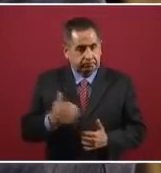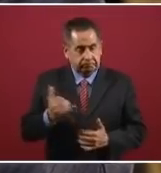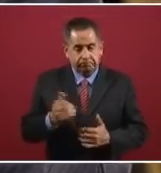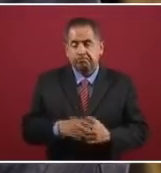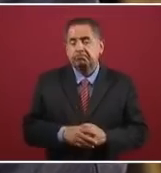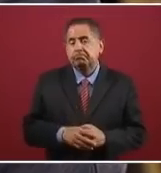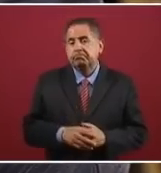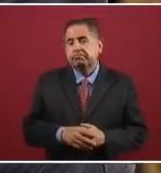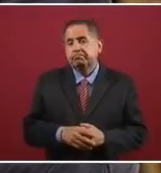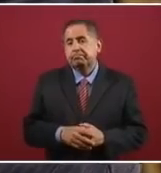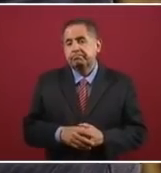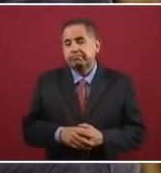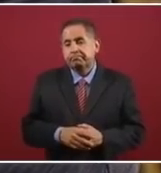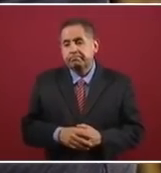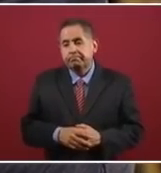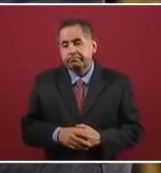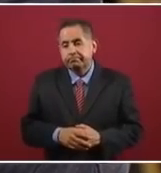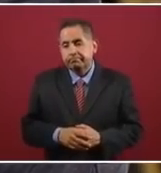se hace